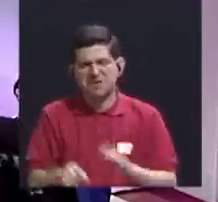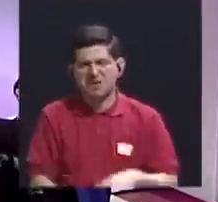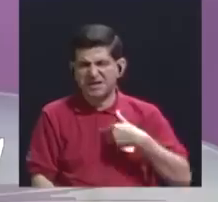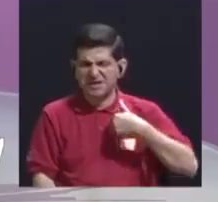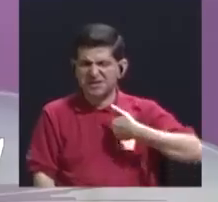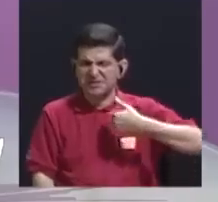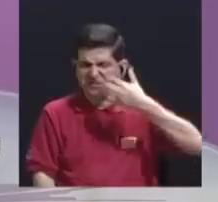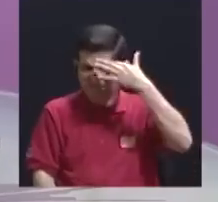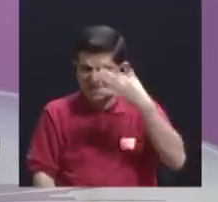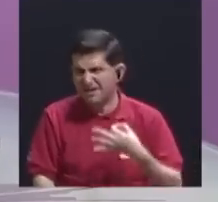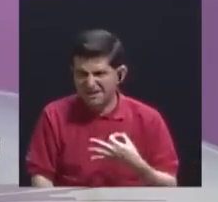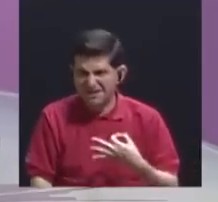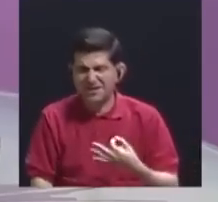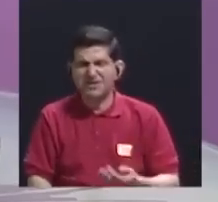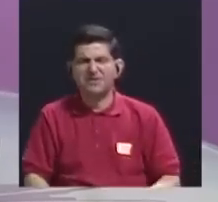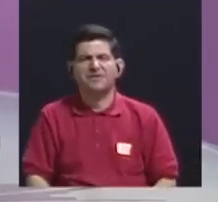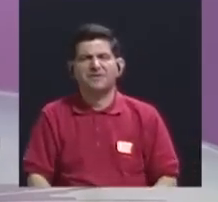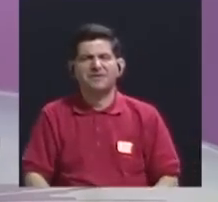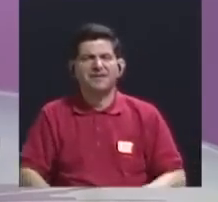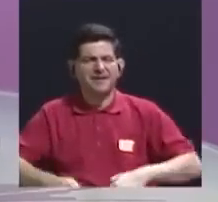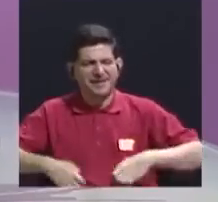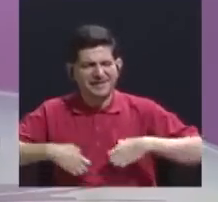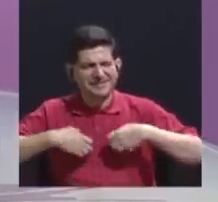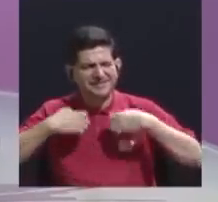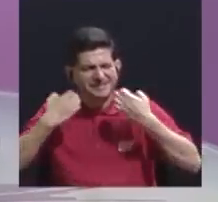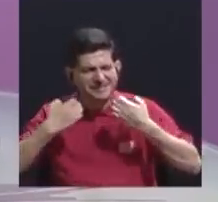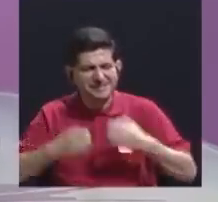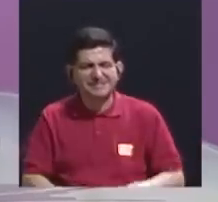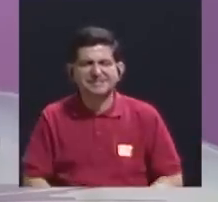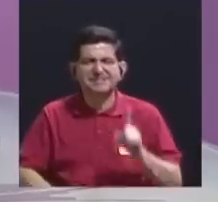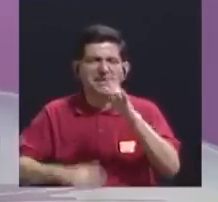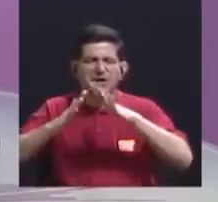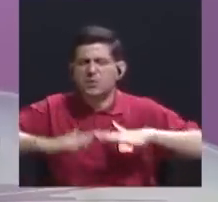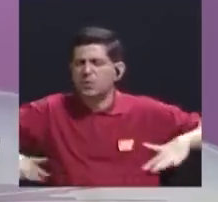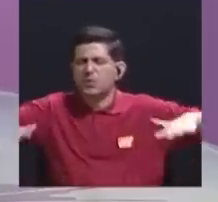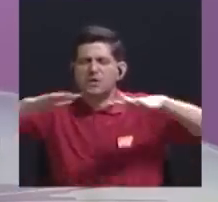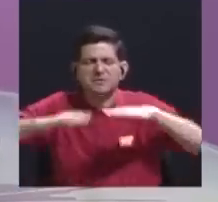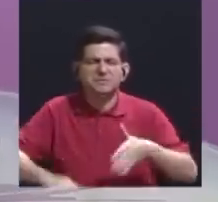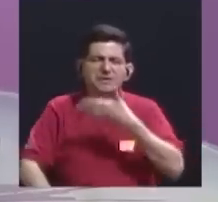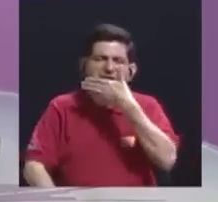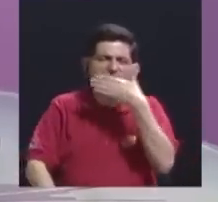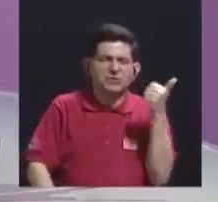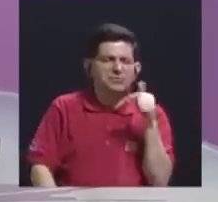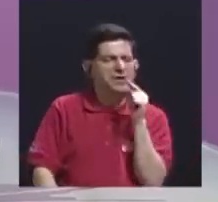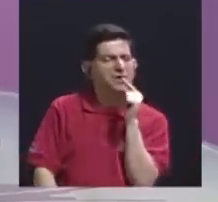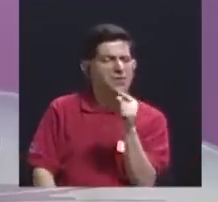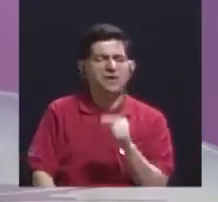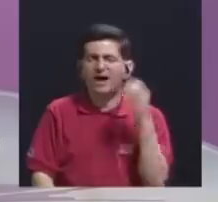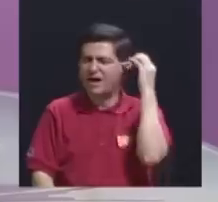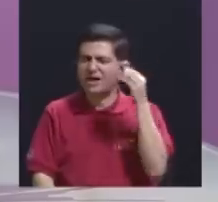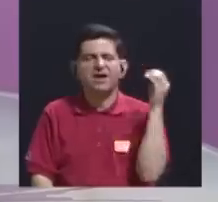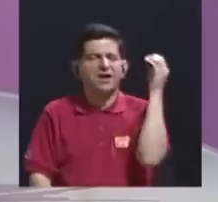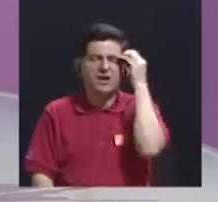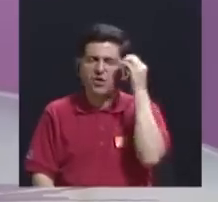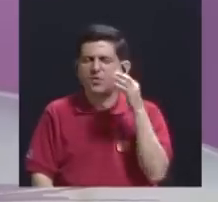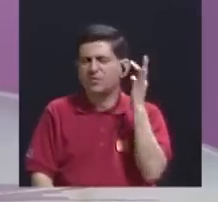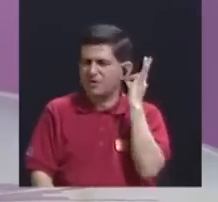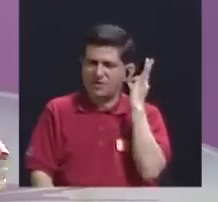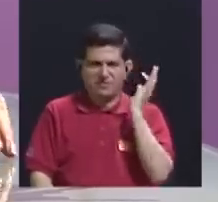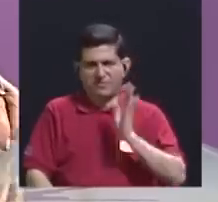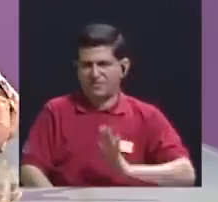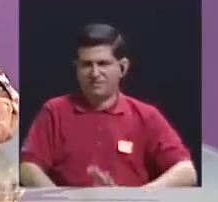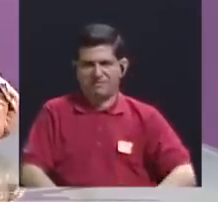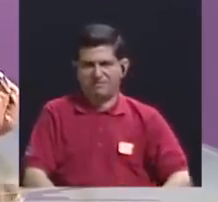considerando que hay un terreno en el que es mejor que no opinemos demasiado